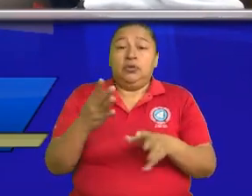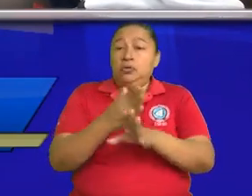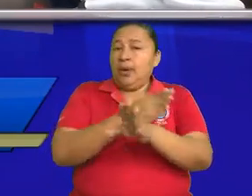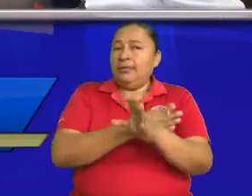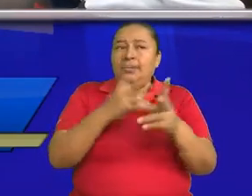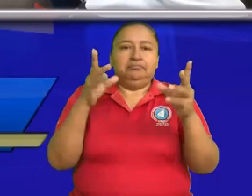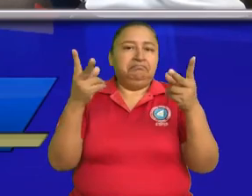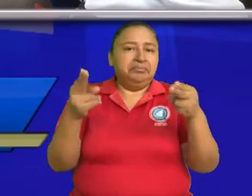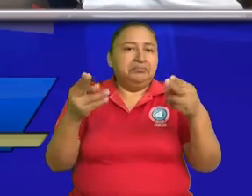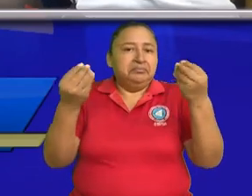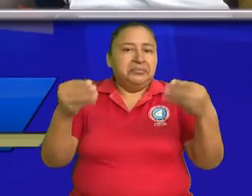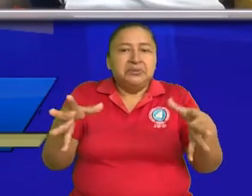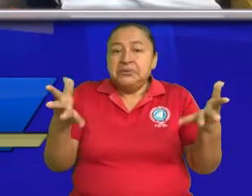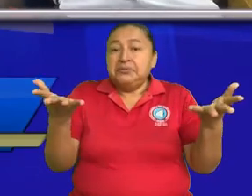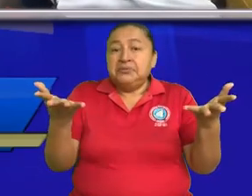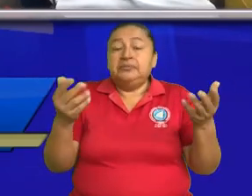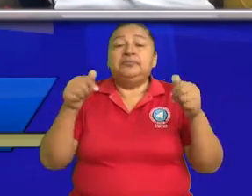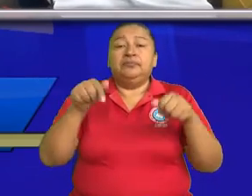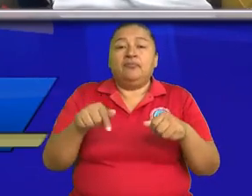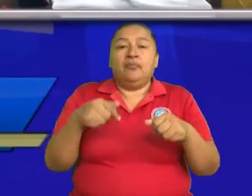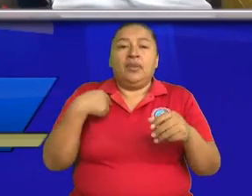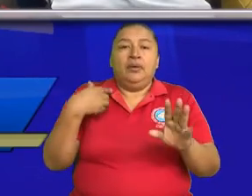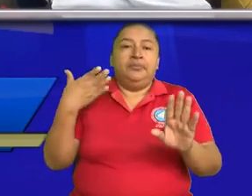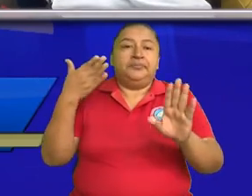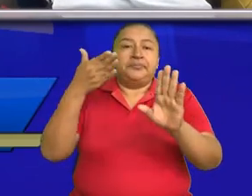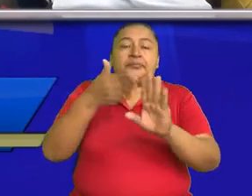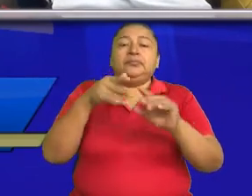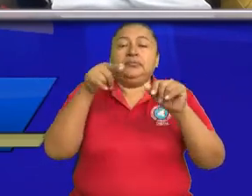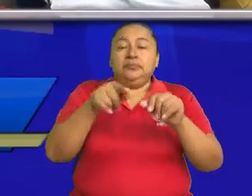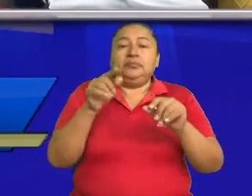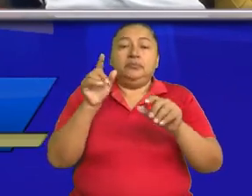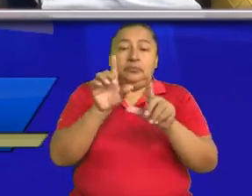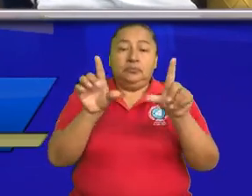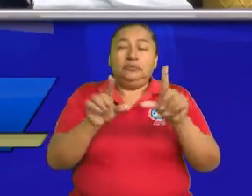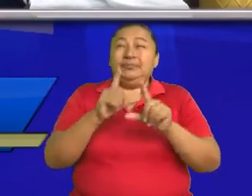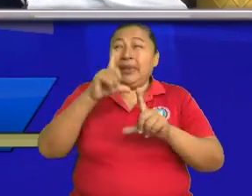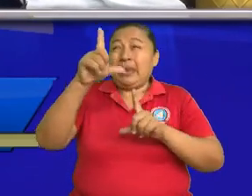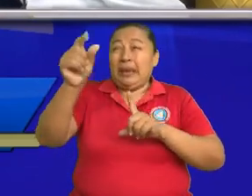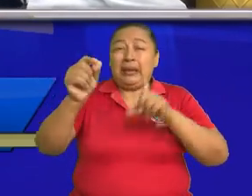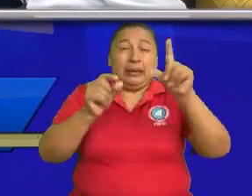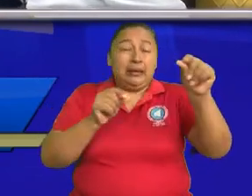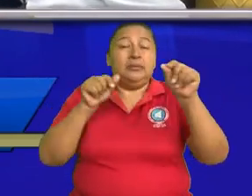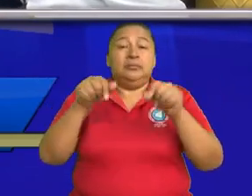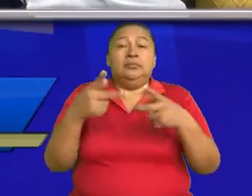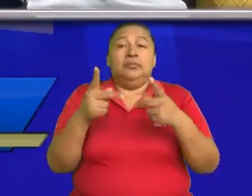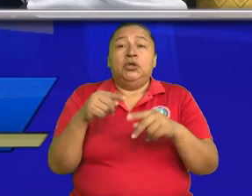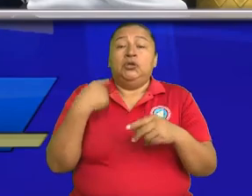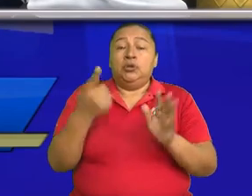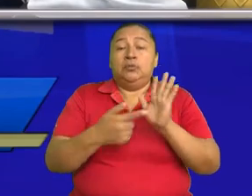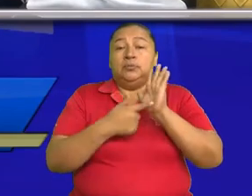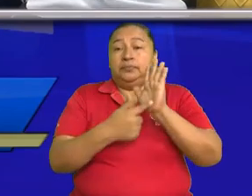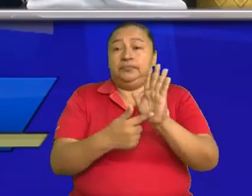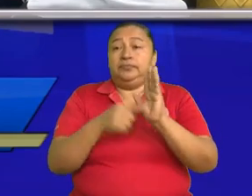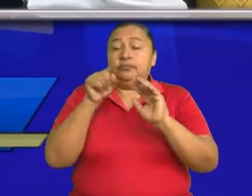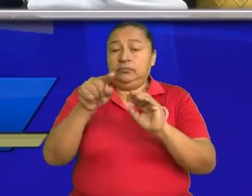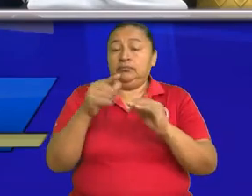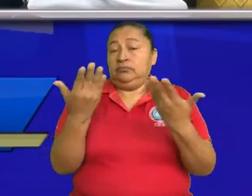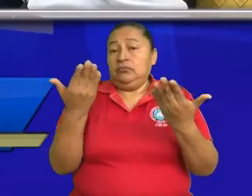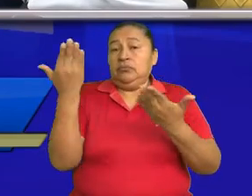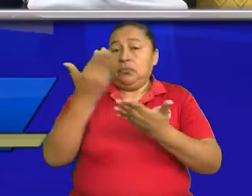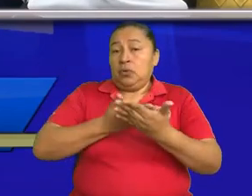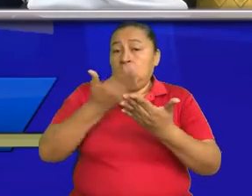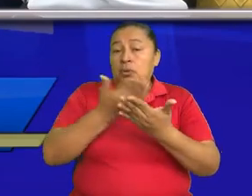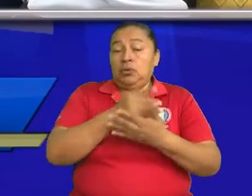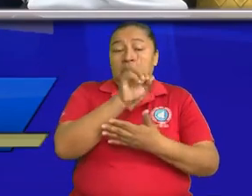pues, efectivamente. Llegar hasta esos lugares, pero aparte de que no solamente ofertarle el tema de la